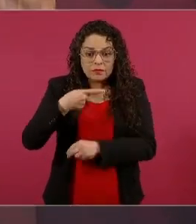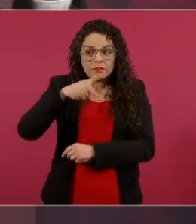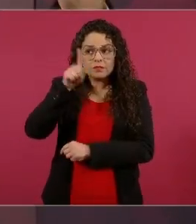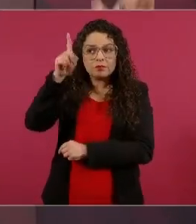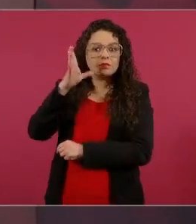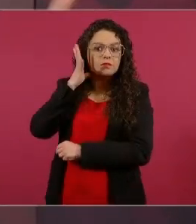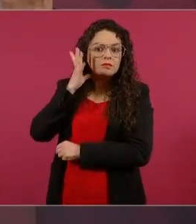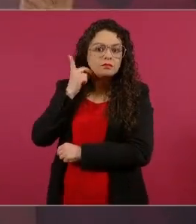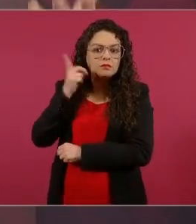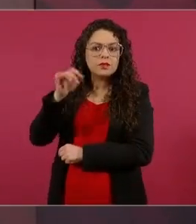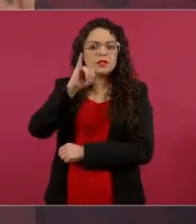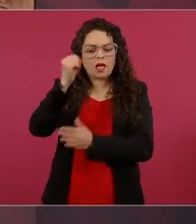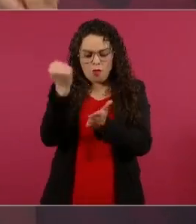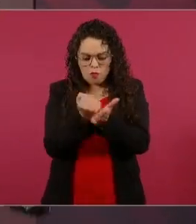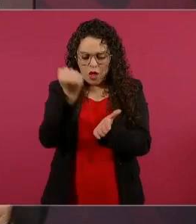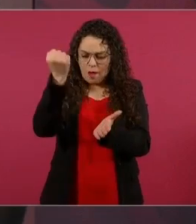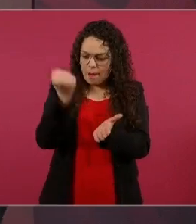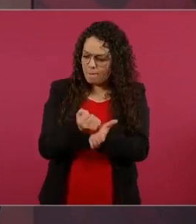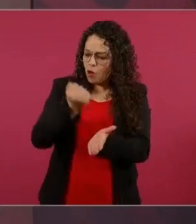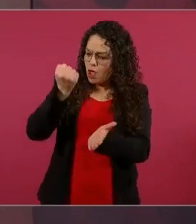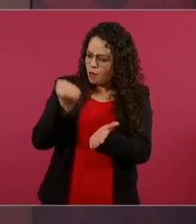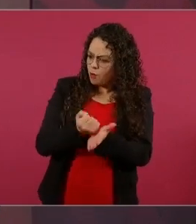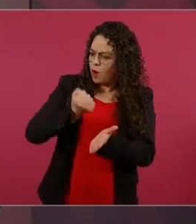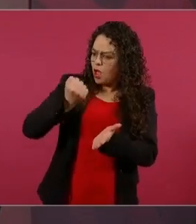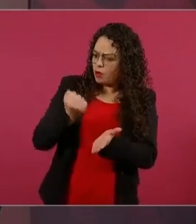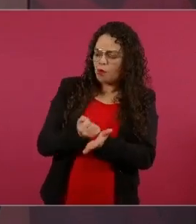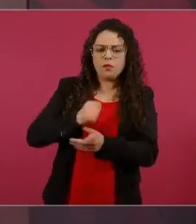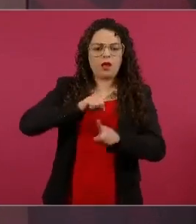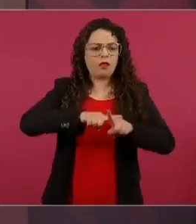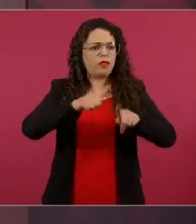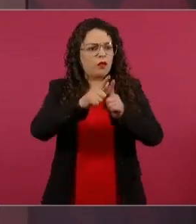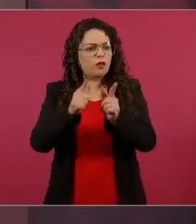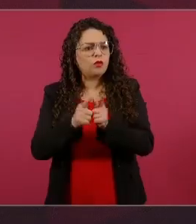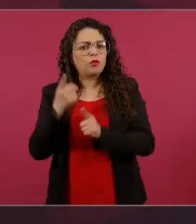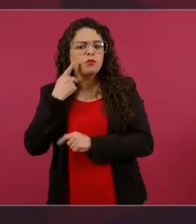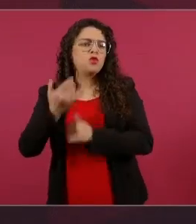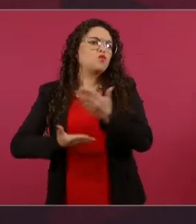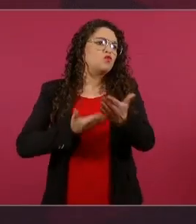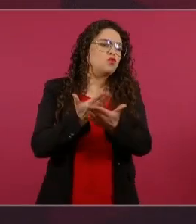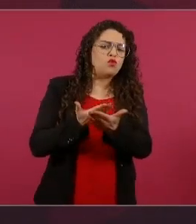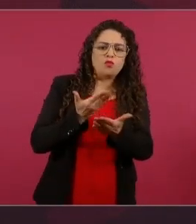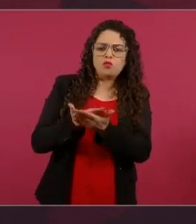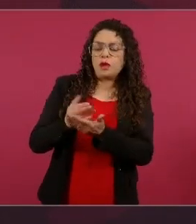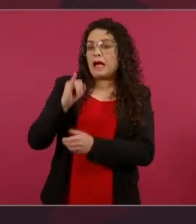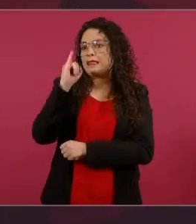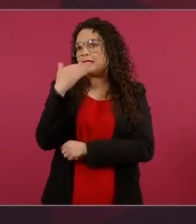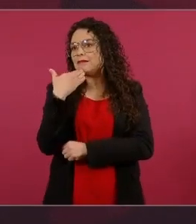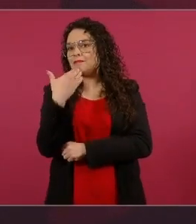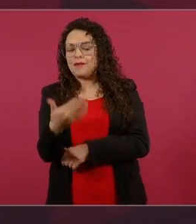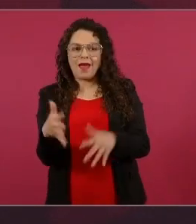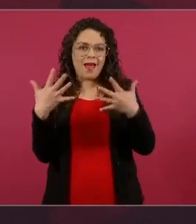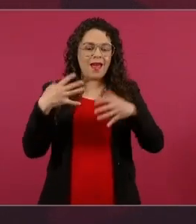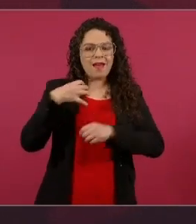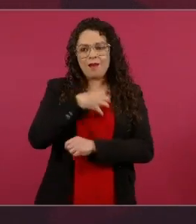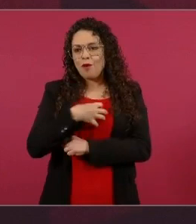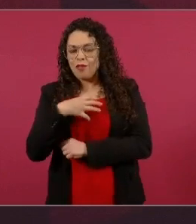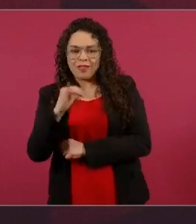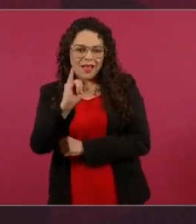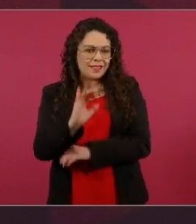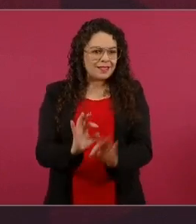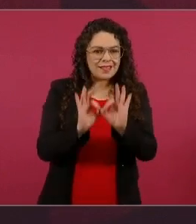los partidos Proponen y aplauden cuando